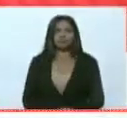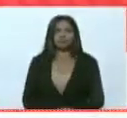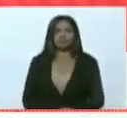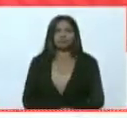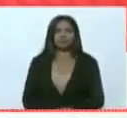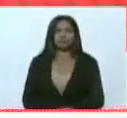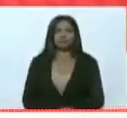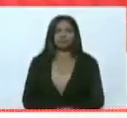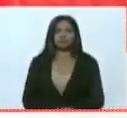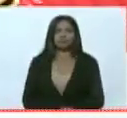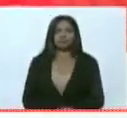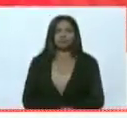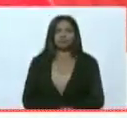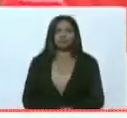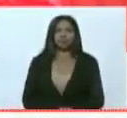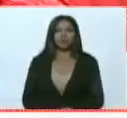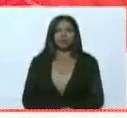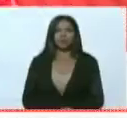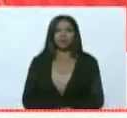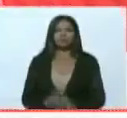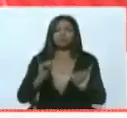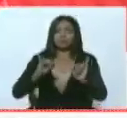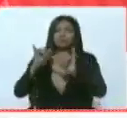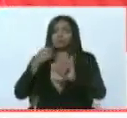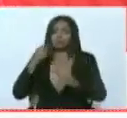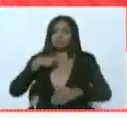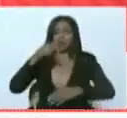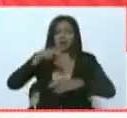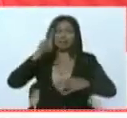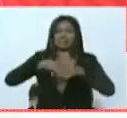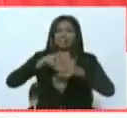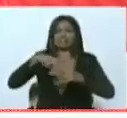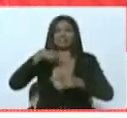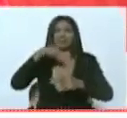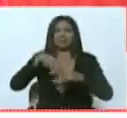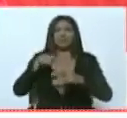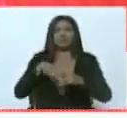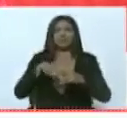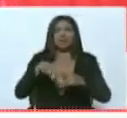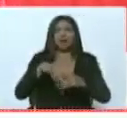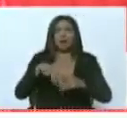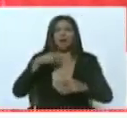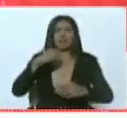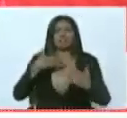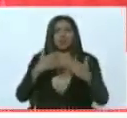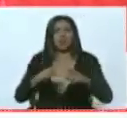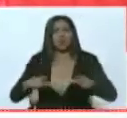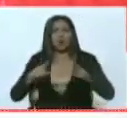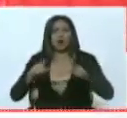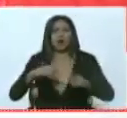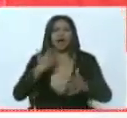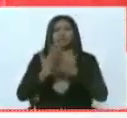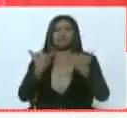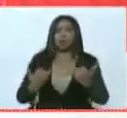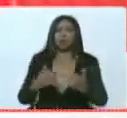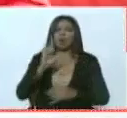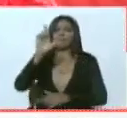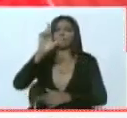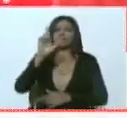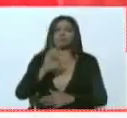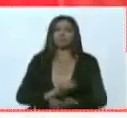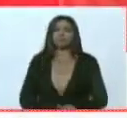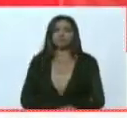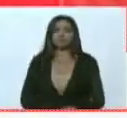y le digo desde esta tribuna, desde este espacio, al Partido Socialista Unido de